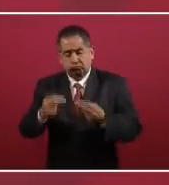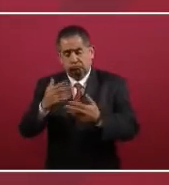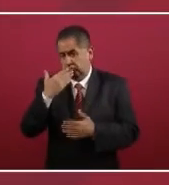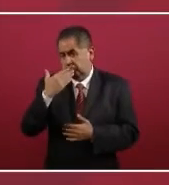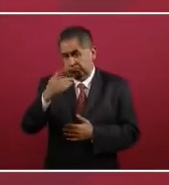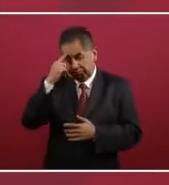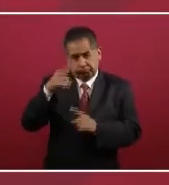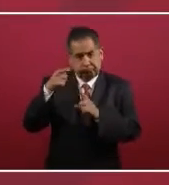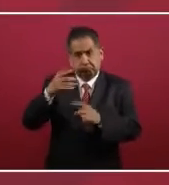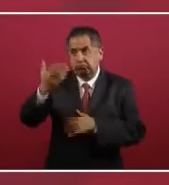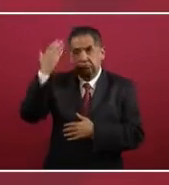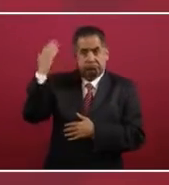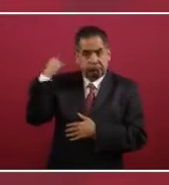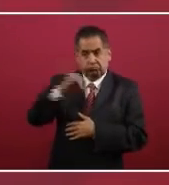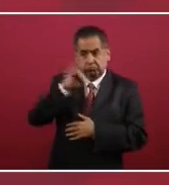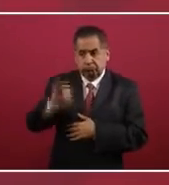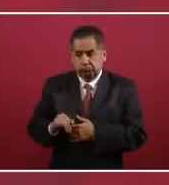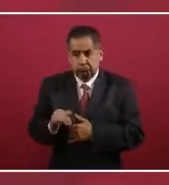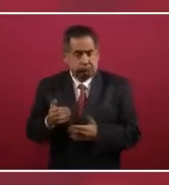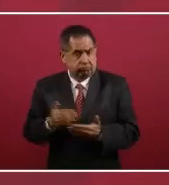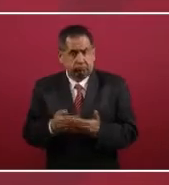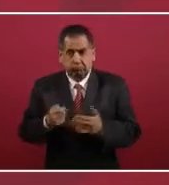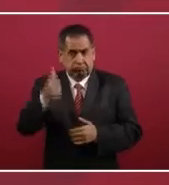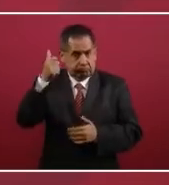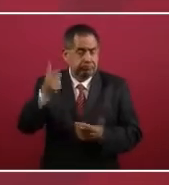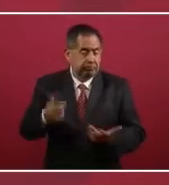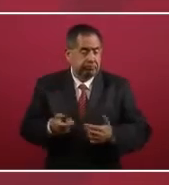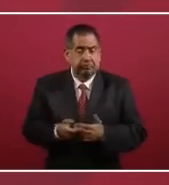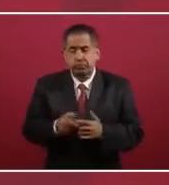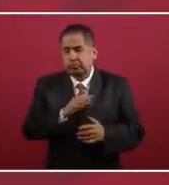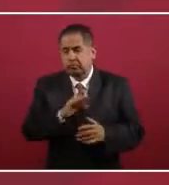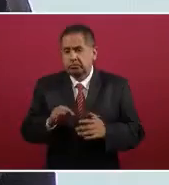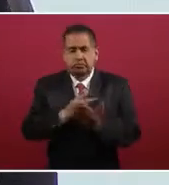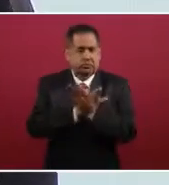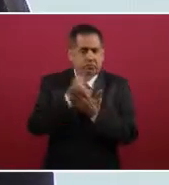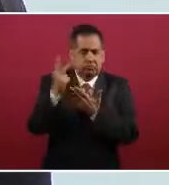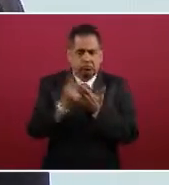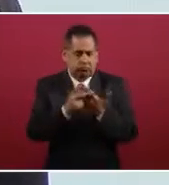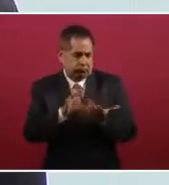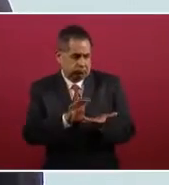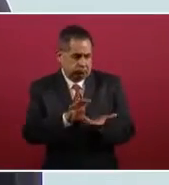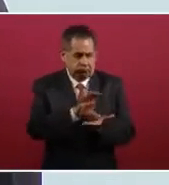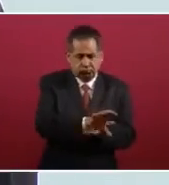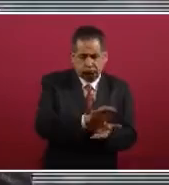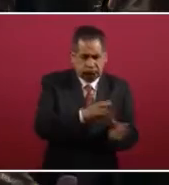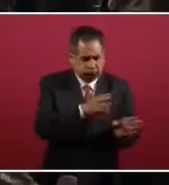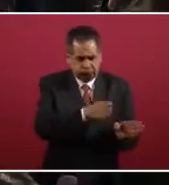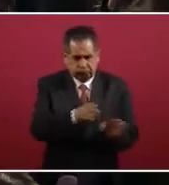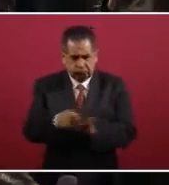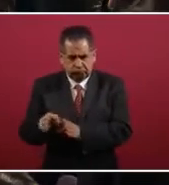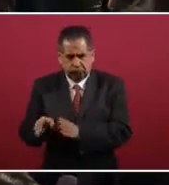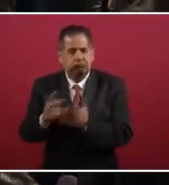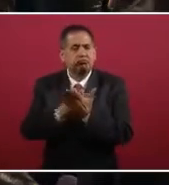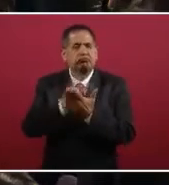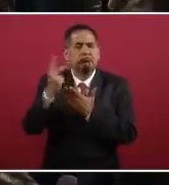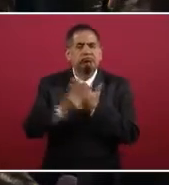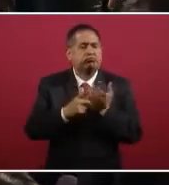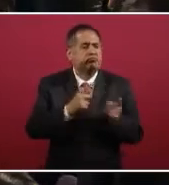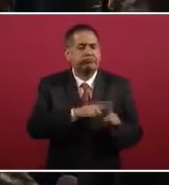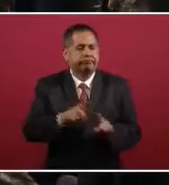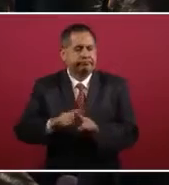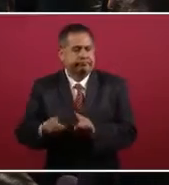país. Estamos hablando de programas que